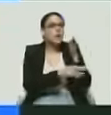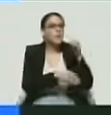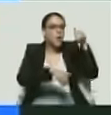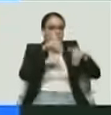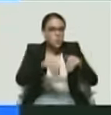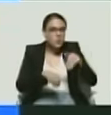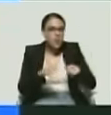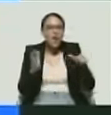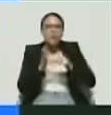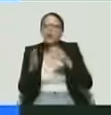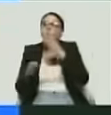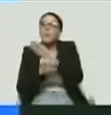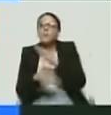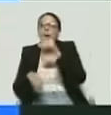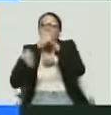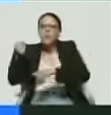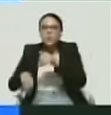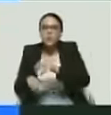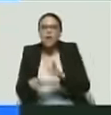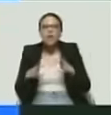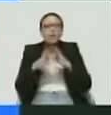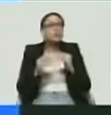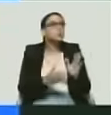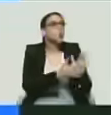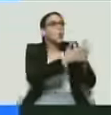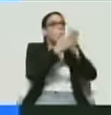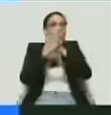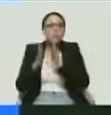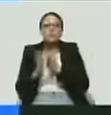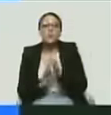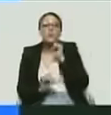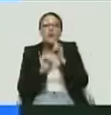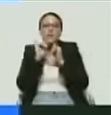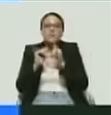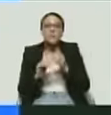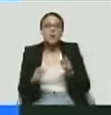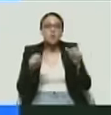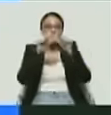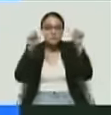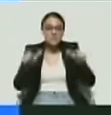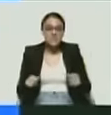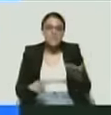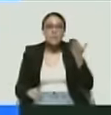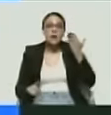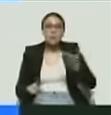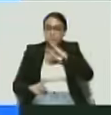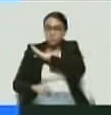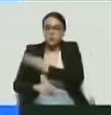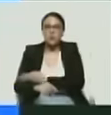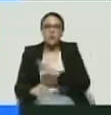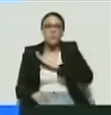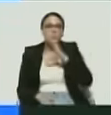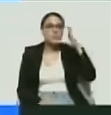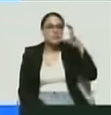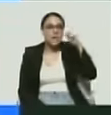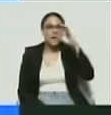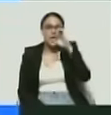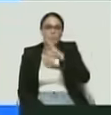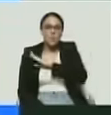votando, todo ese proceso que forma parte de la más poderosa maquinaria electoral que se haya visto en este país, perdónenme la